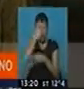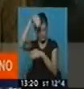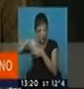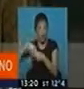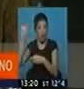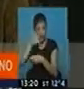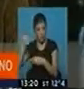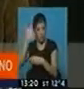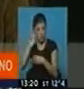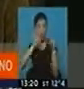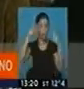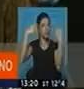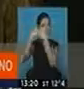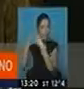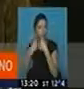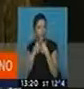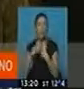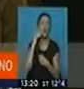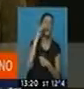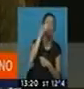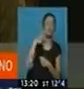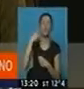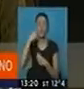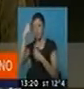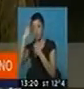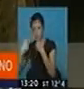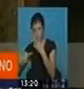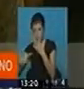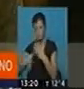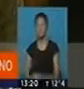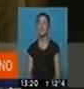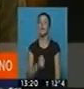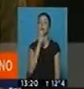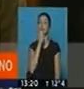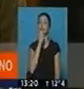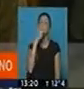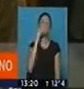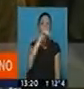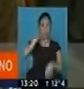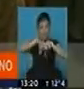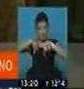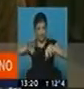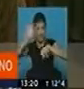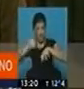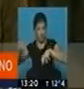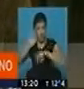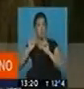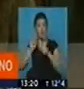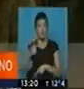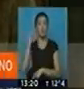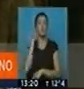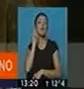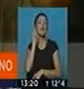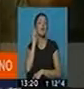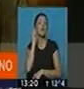acuerdos entre el Reino Unido, España y demás. Si sale el Reino Unido de Europa, sale Gibraltar. Entonces lo que está